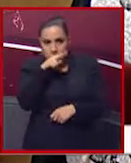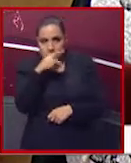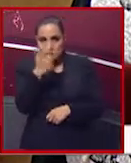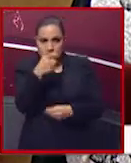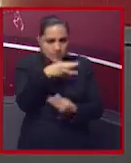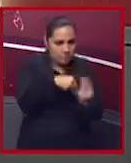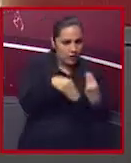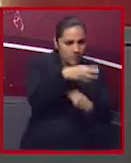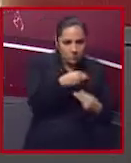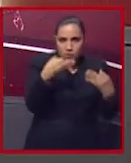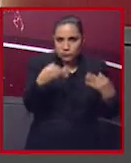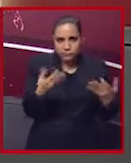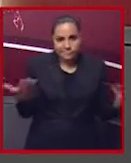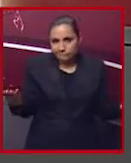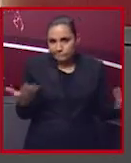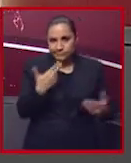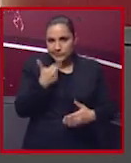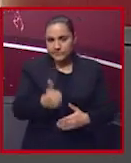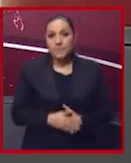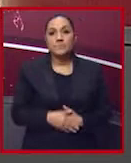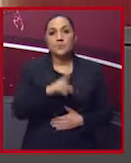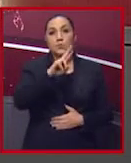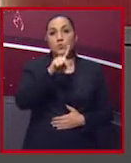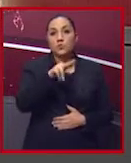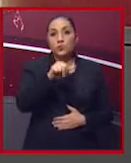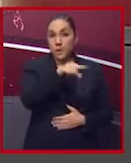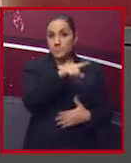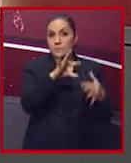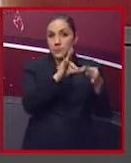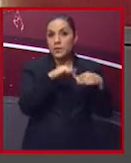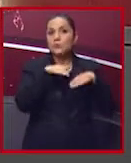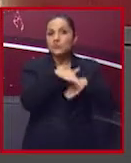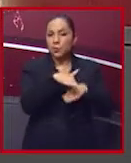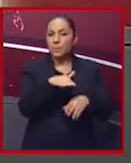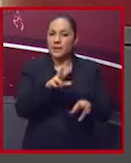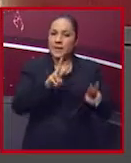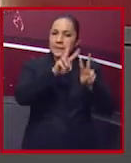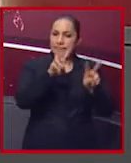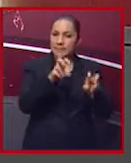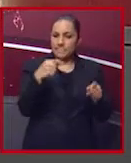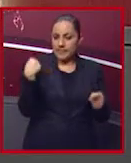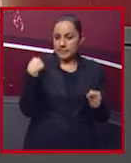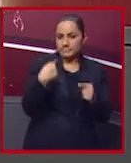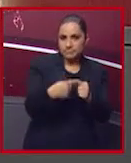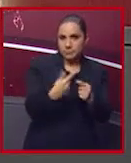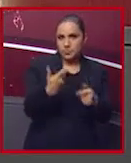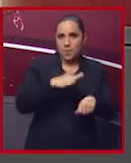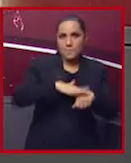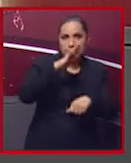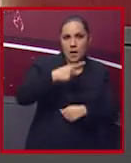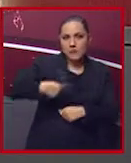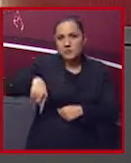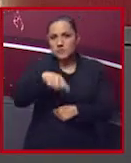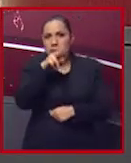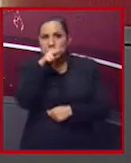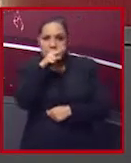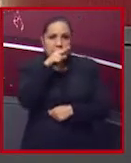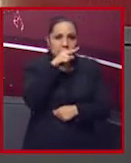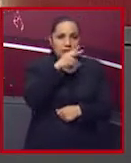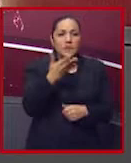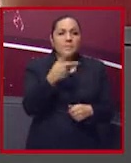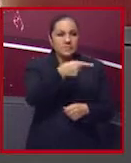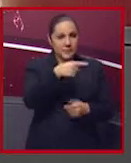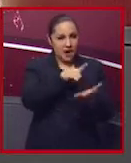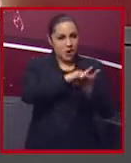Bueno, Carlos Ursúa aclaró uno de los temas que más polémica ha causado en las últimas semanas, el impacto presupuestal de la cancelación de la construcción